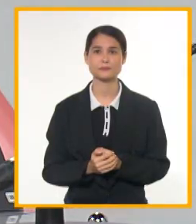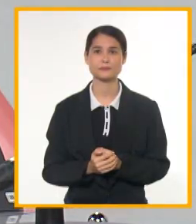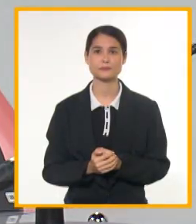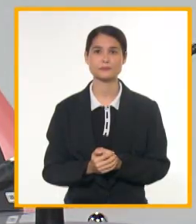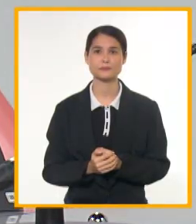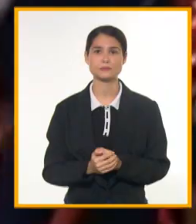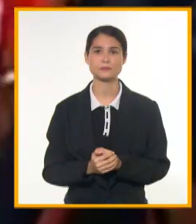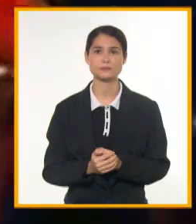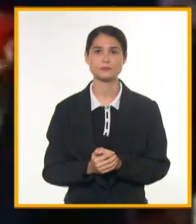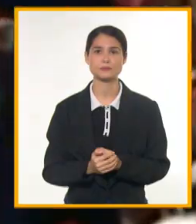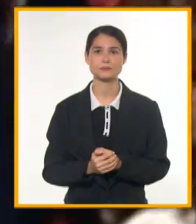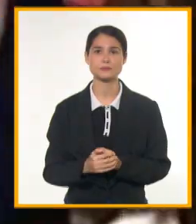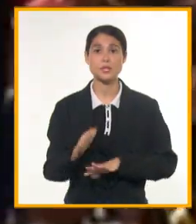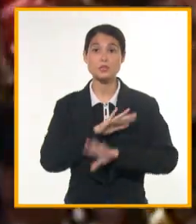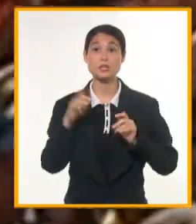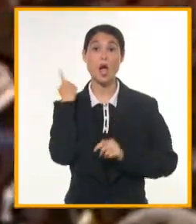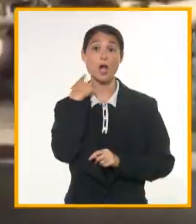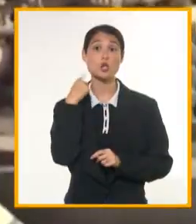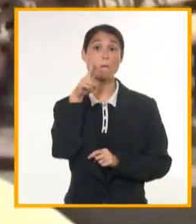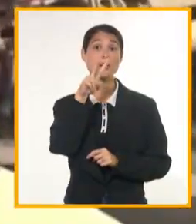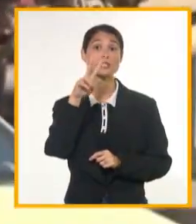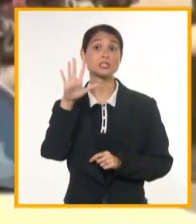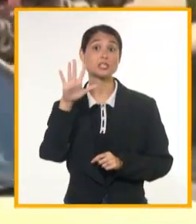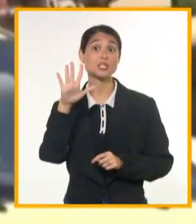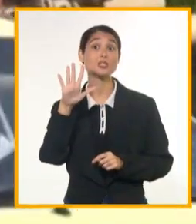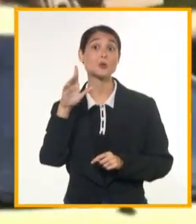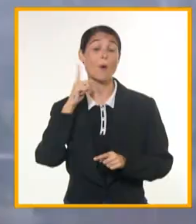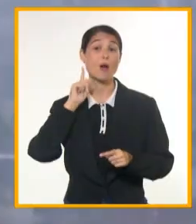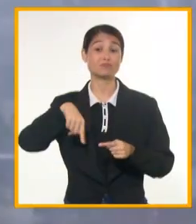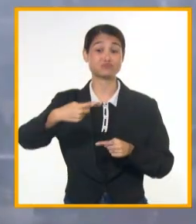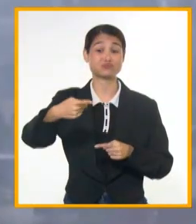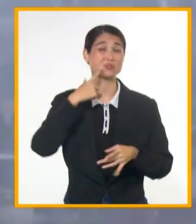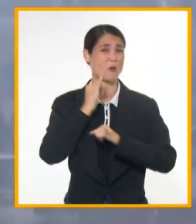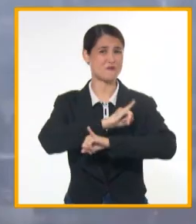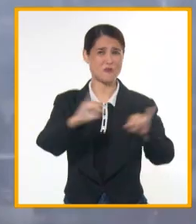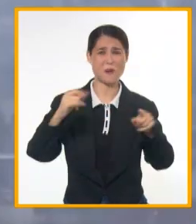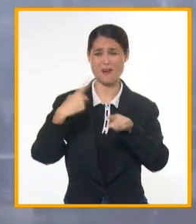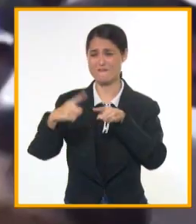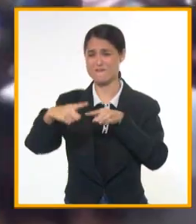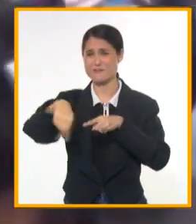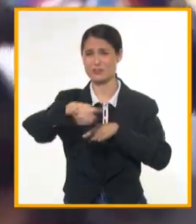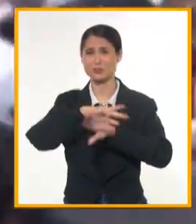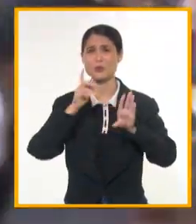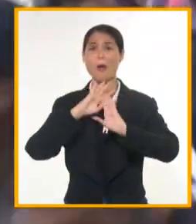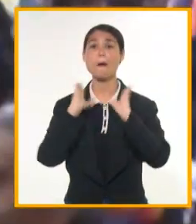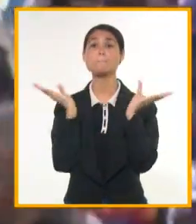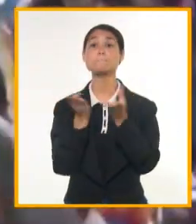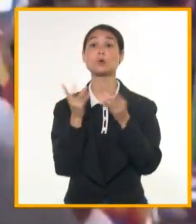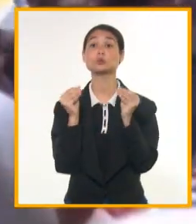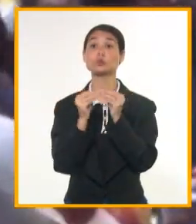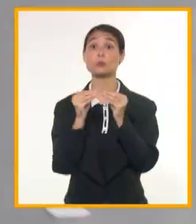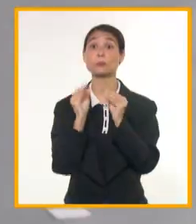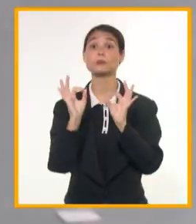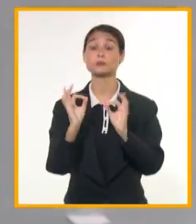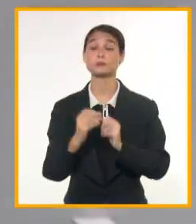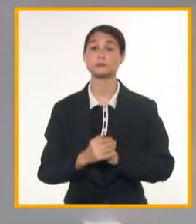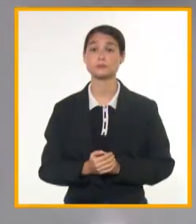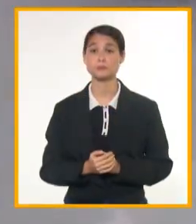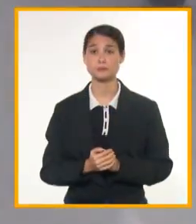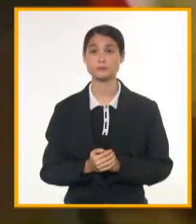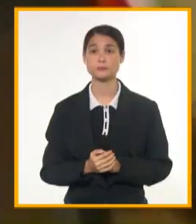Más de 25 años, informando y valorando los acontecimientos que han estremecido la región y el mundo.